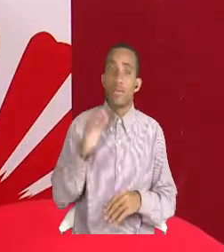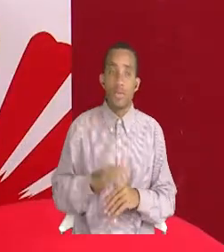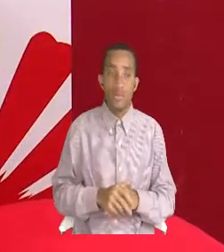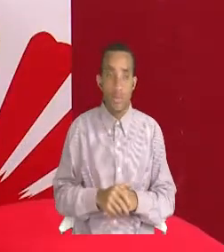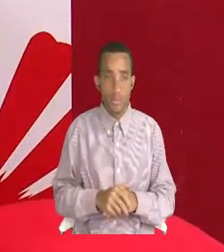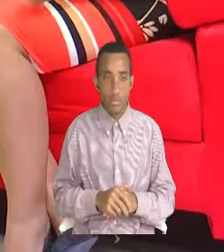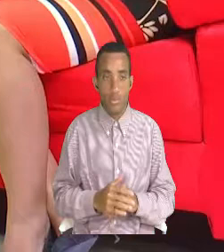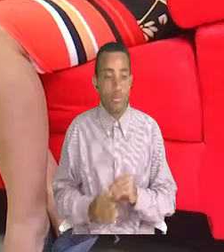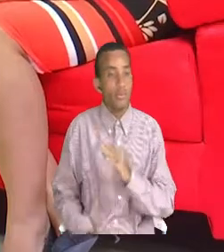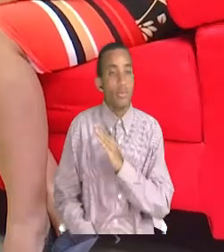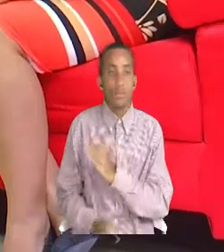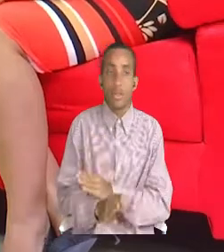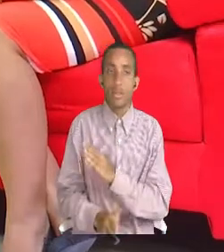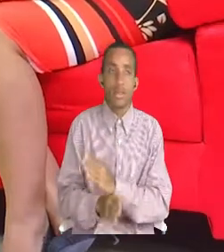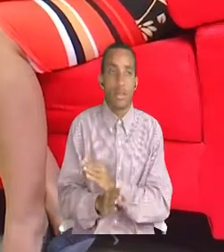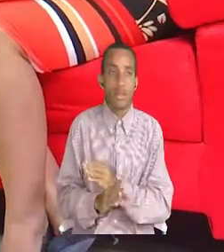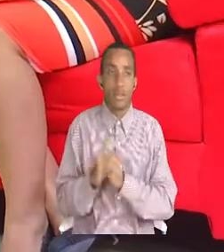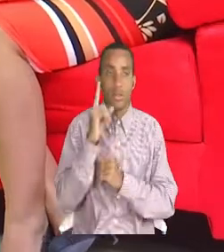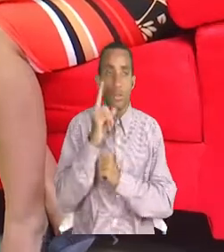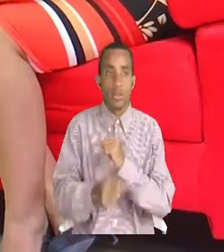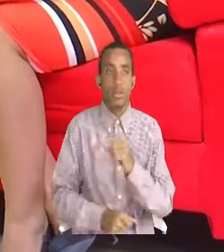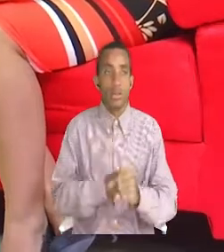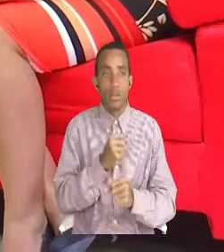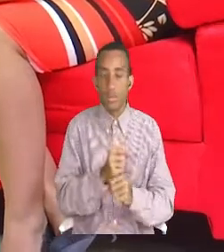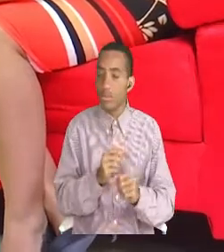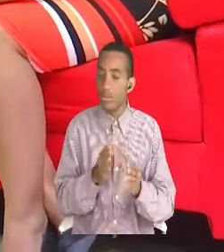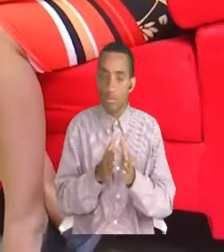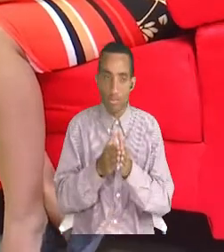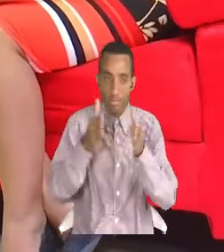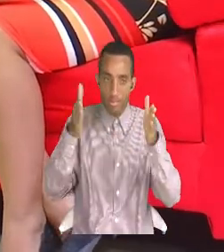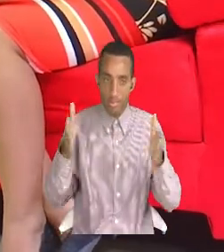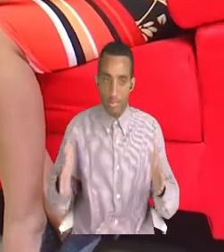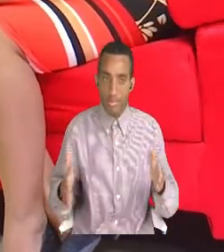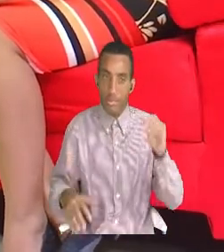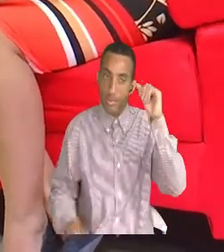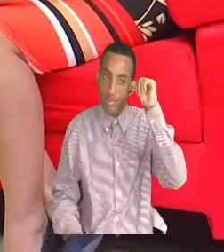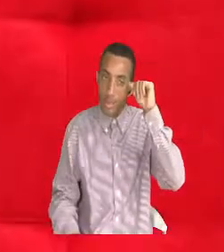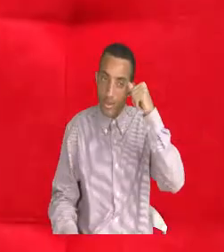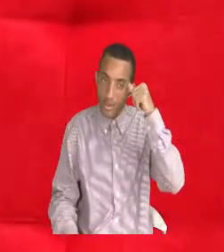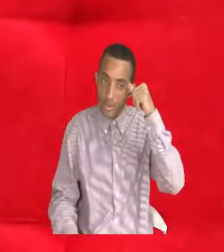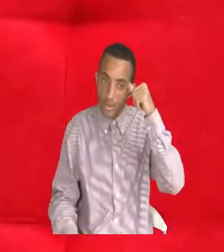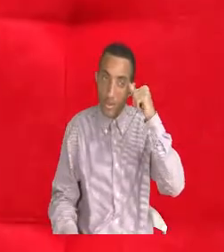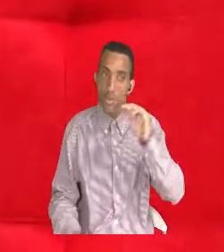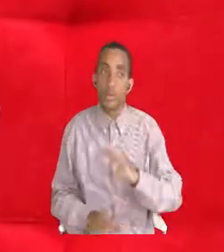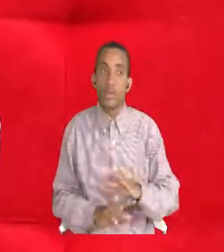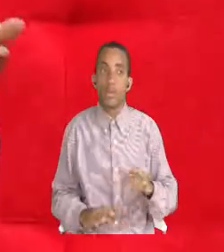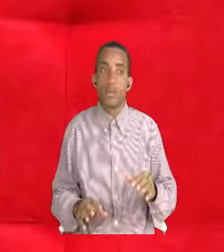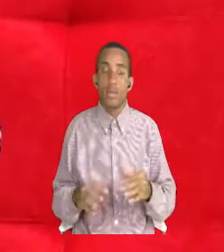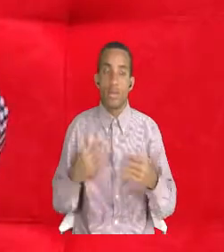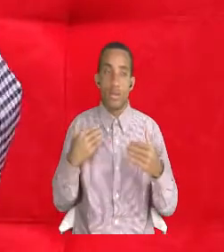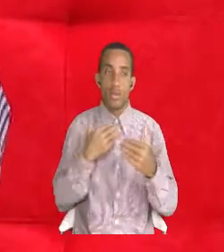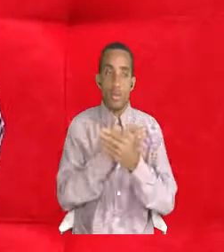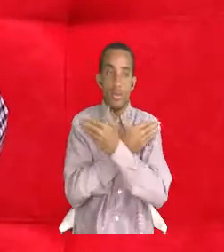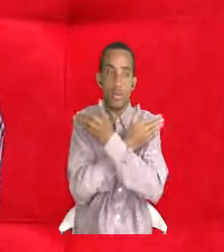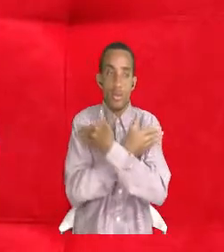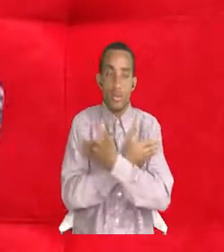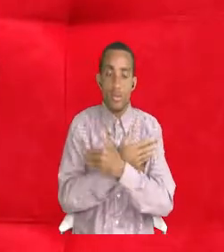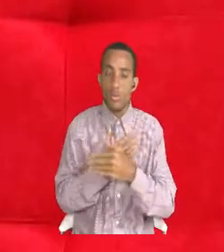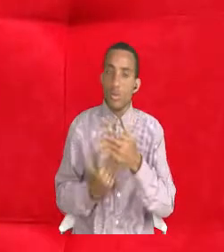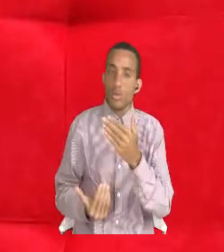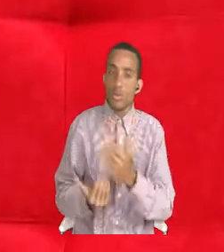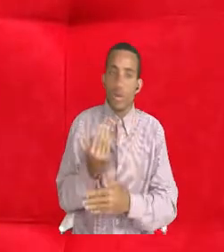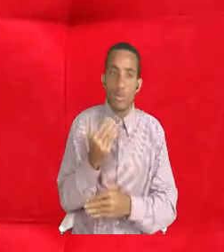en tendencia? Sigue en tendencia durante todo el año, todo el año. Y recuerden, nunca desechen su ropa que tienen de moda o